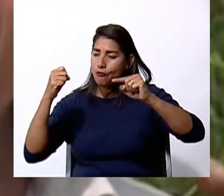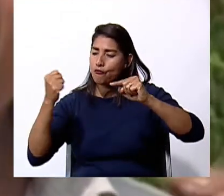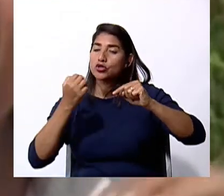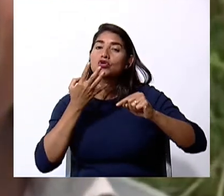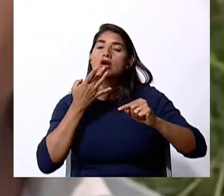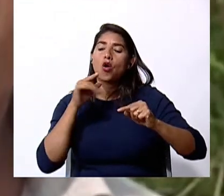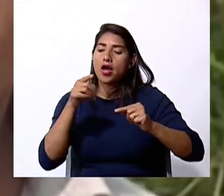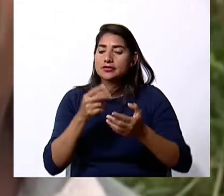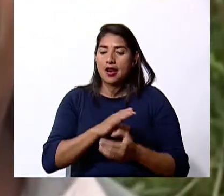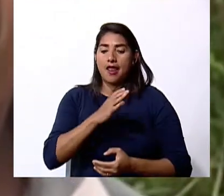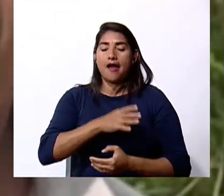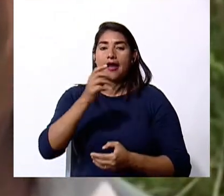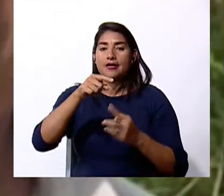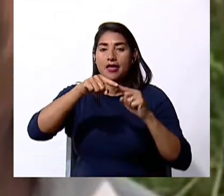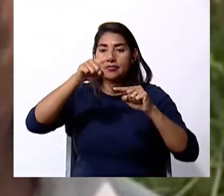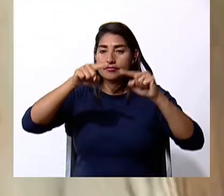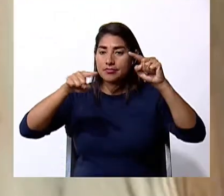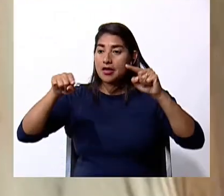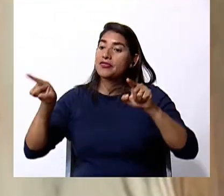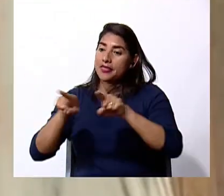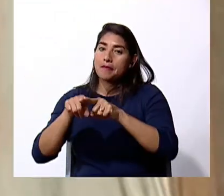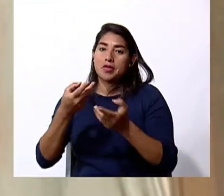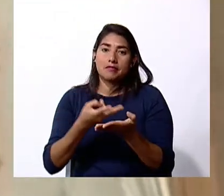calidad y así es el precio.